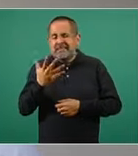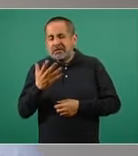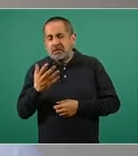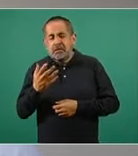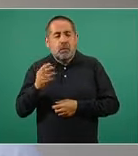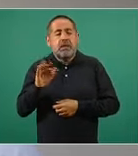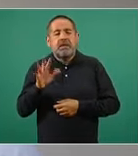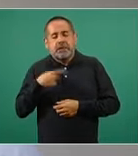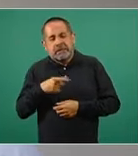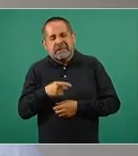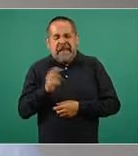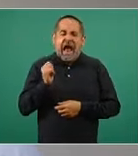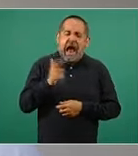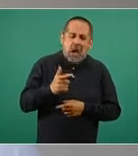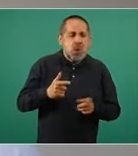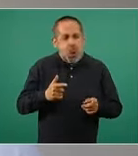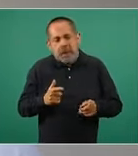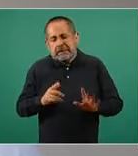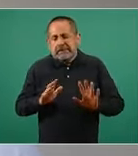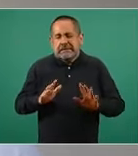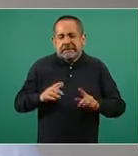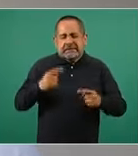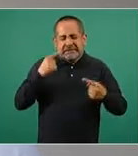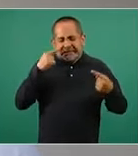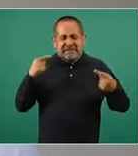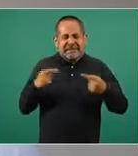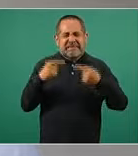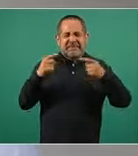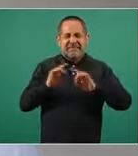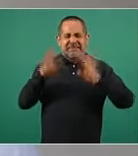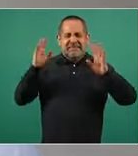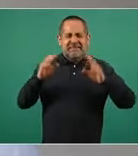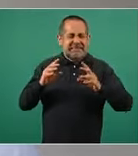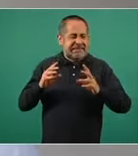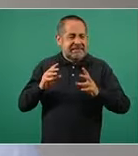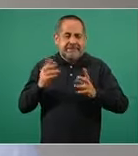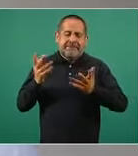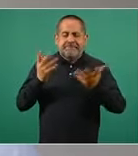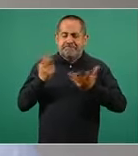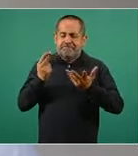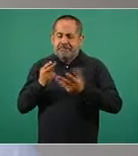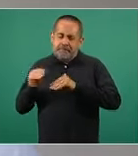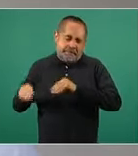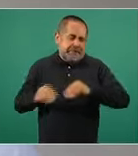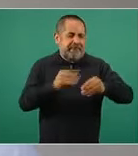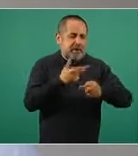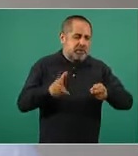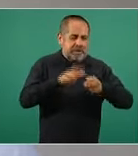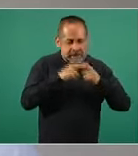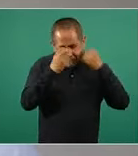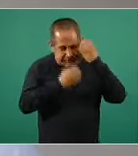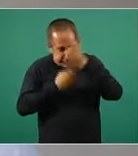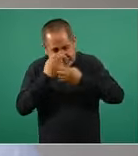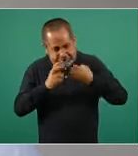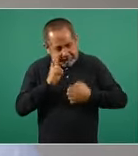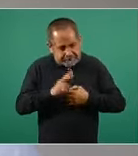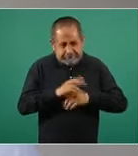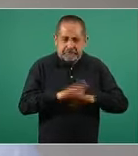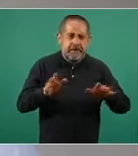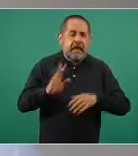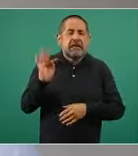su momento han producido algún tipo de SAVI que ha requerido una valoración más especializada, a lo mejor